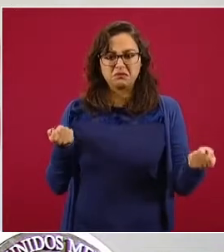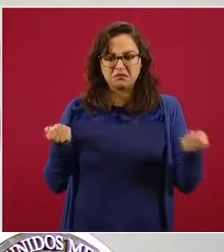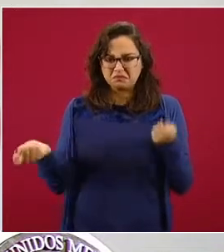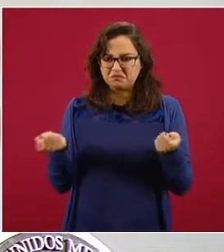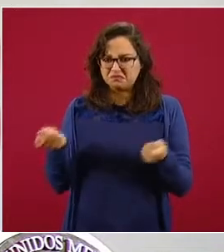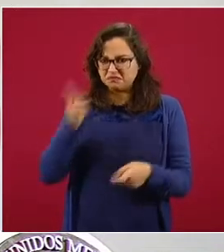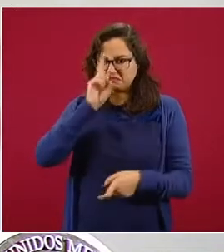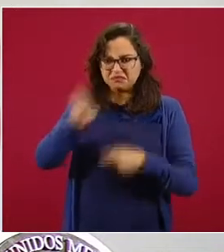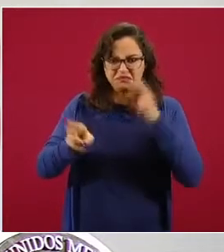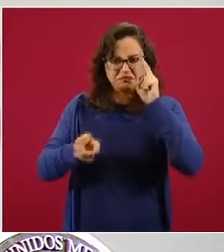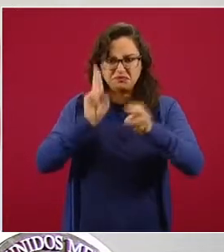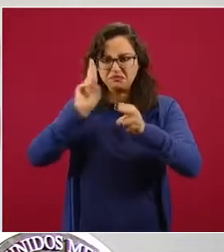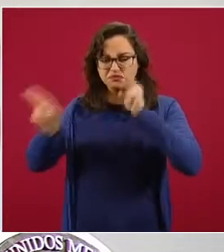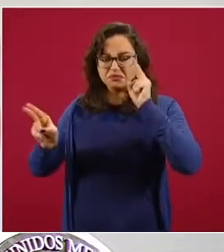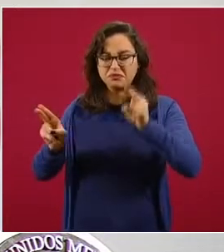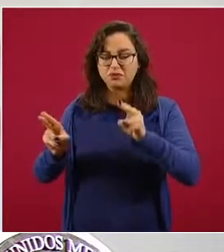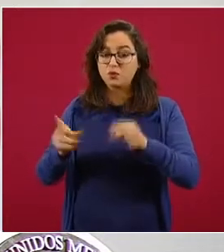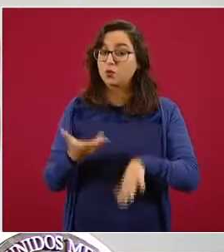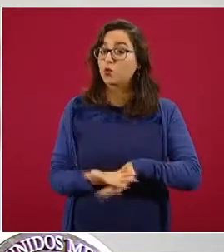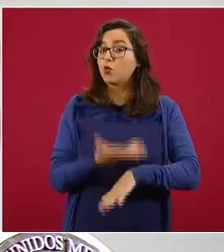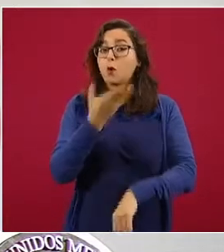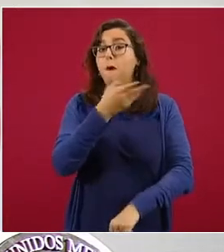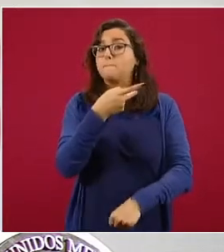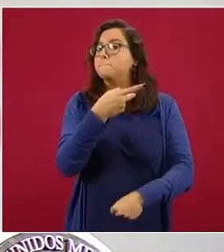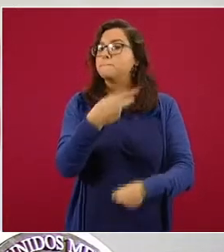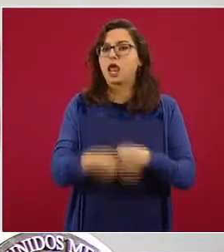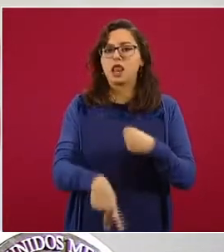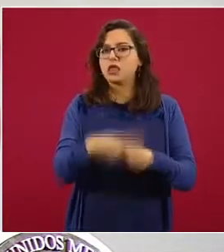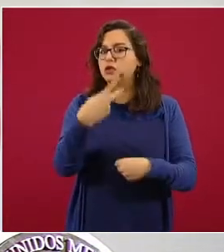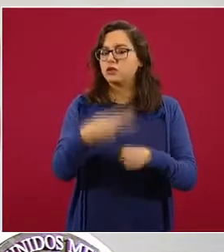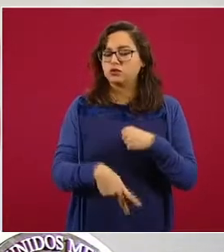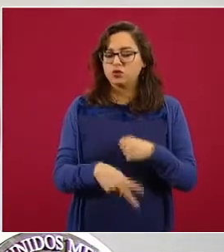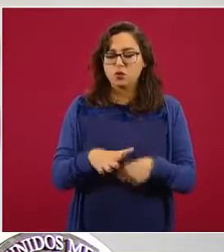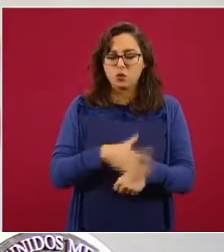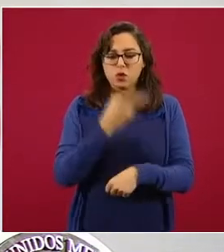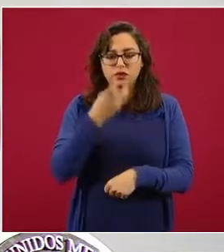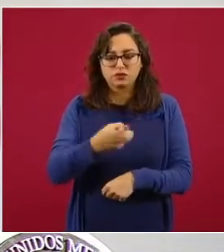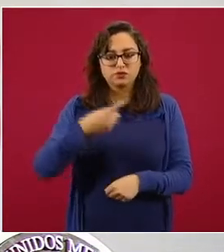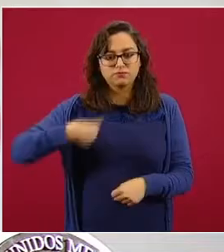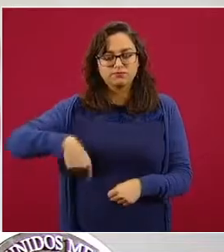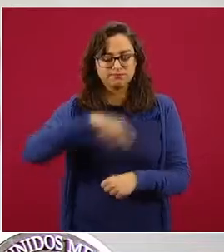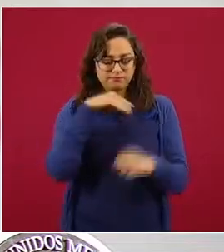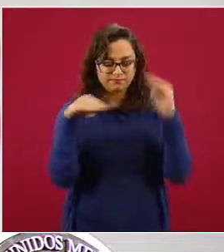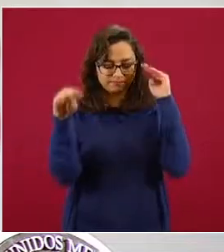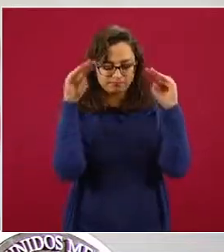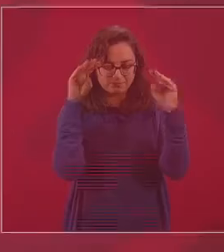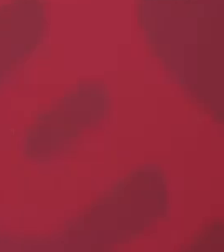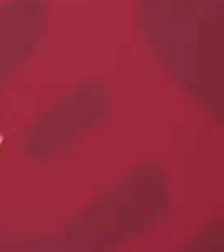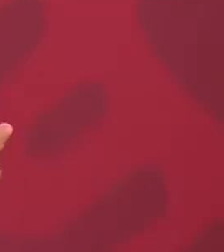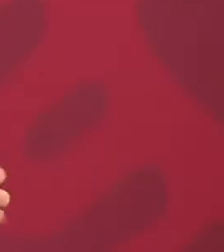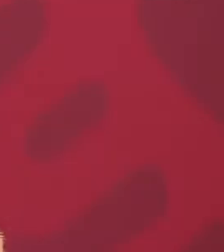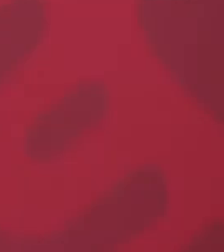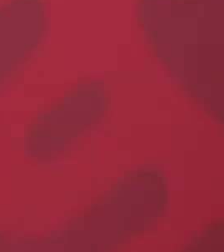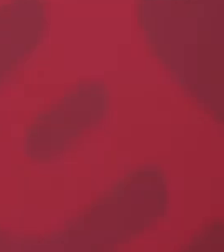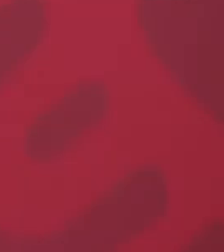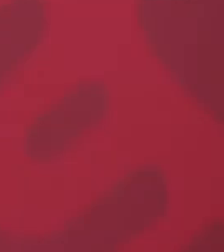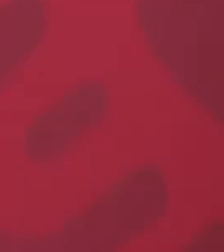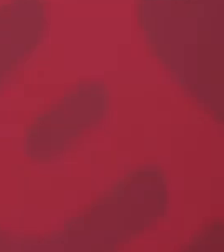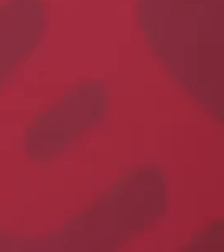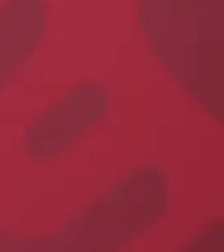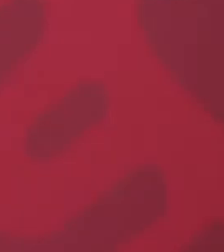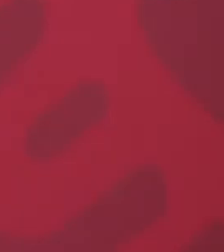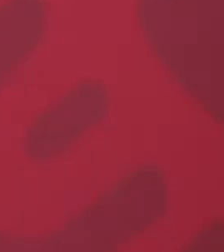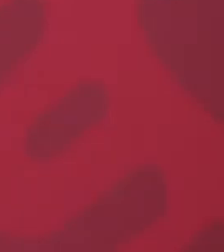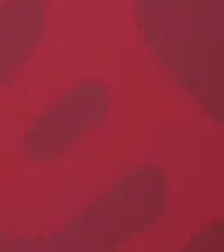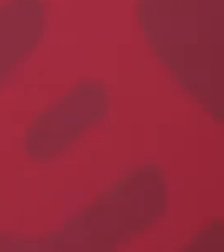epidémico. Y tomamos el cuidado de diseñar una estrategia de mitigación, es decir, la